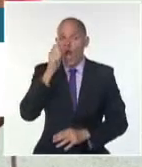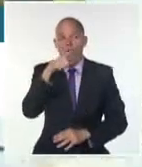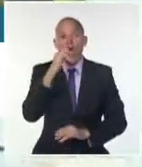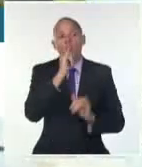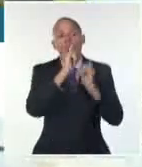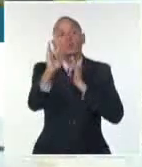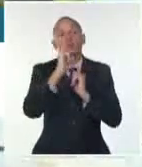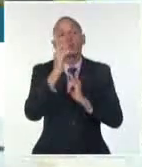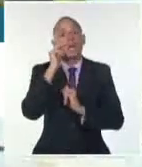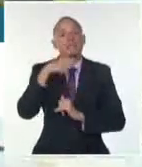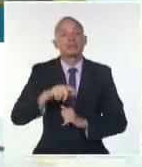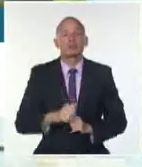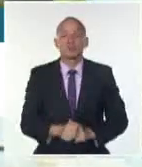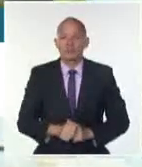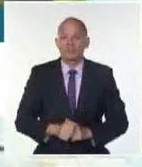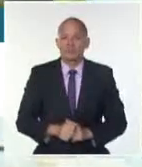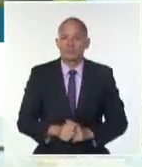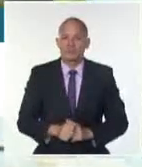silencio.